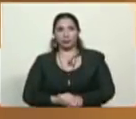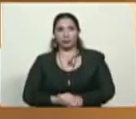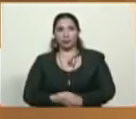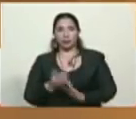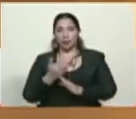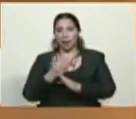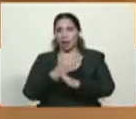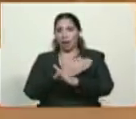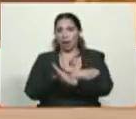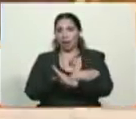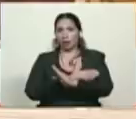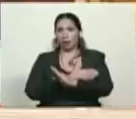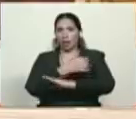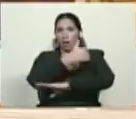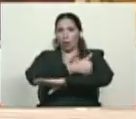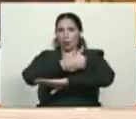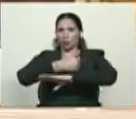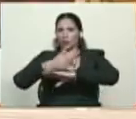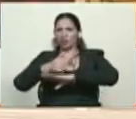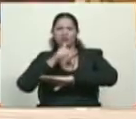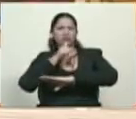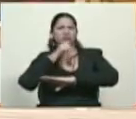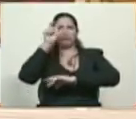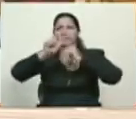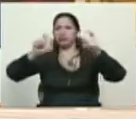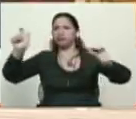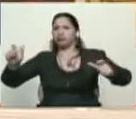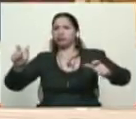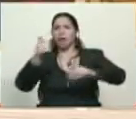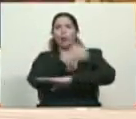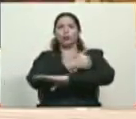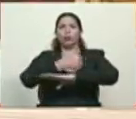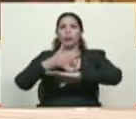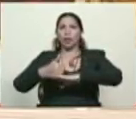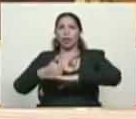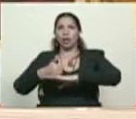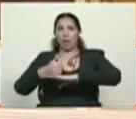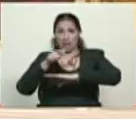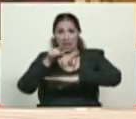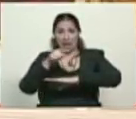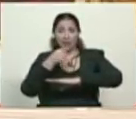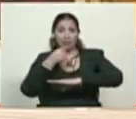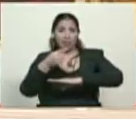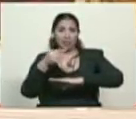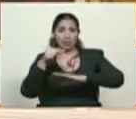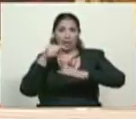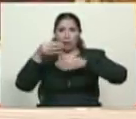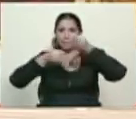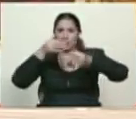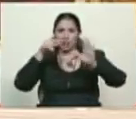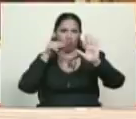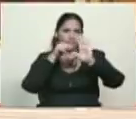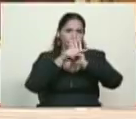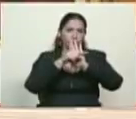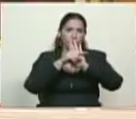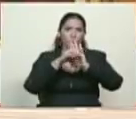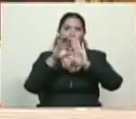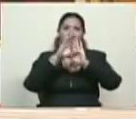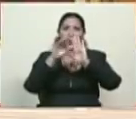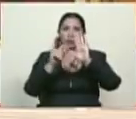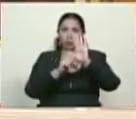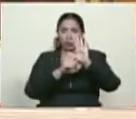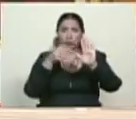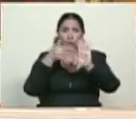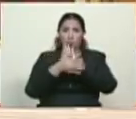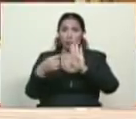ante las autoridades. ¿Qué autoridades? Esto lo regula la Constitución con mucha claridad. Y sobre esto hay que